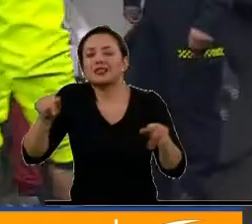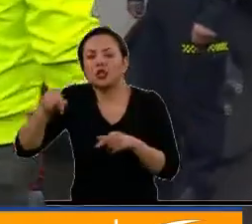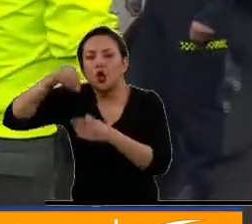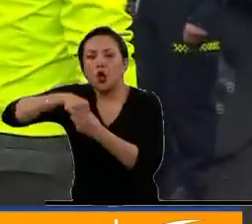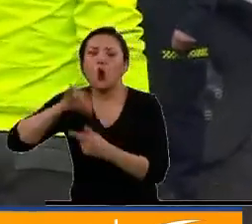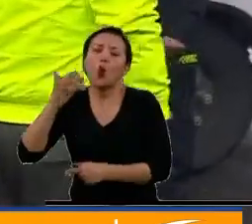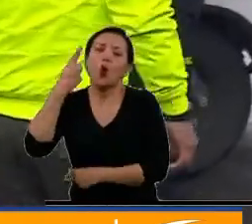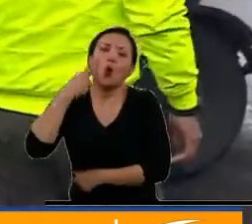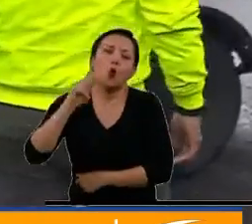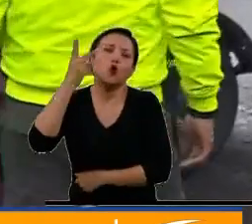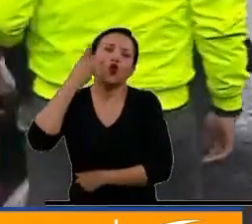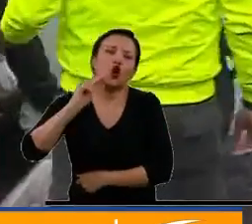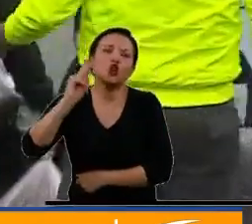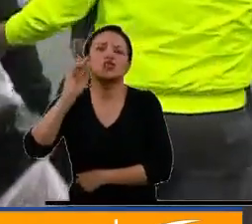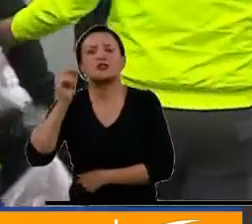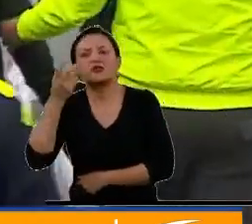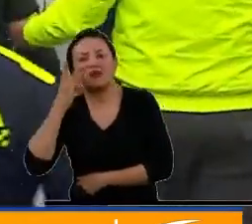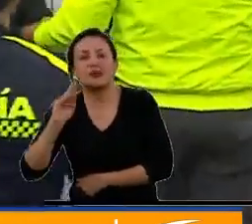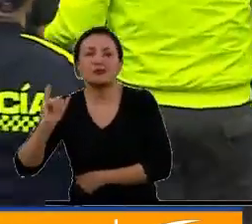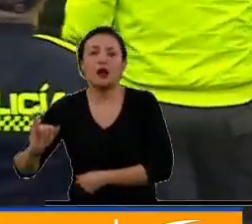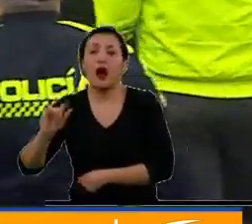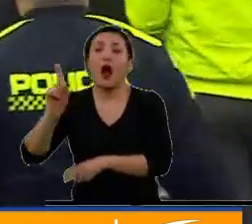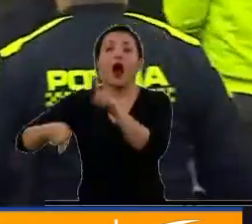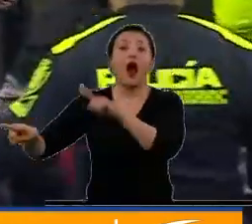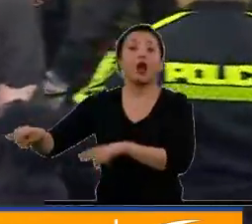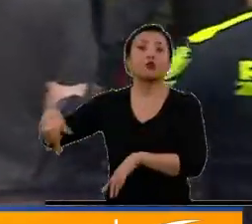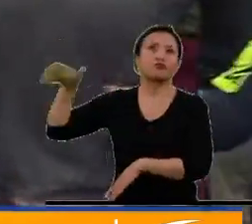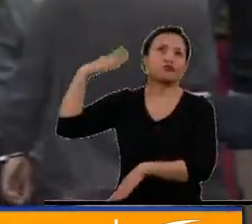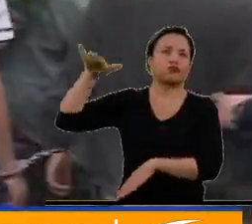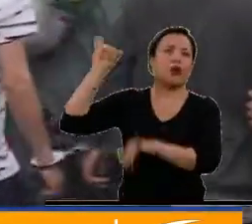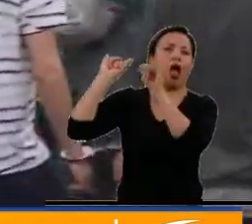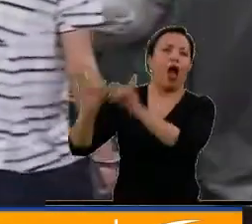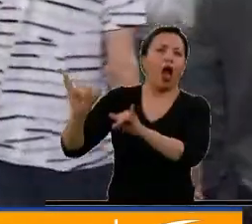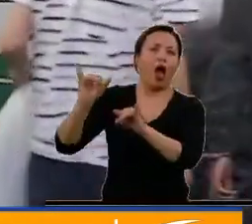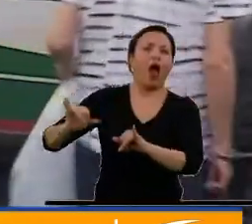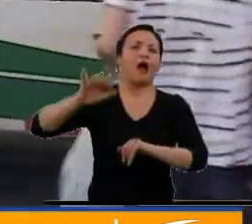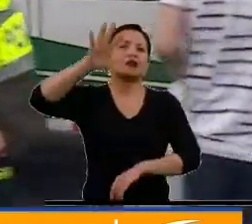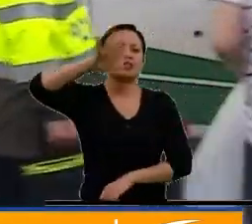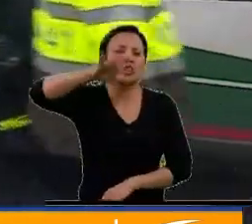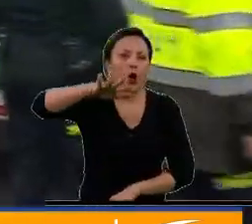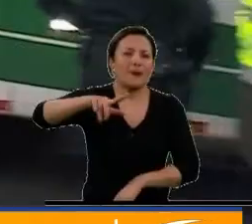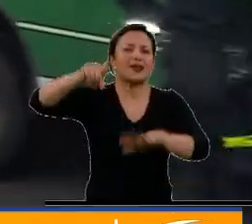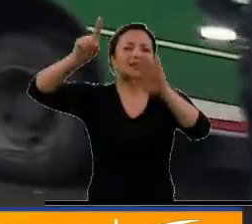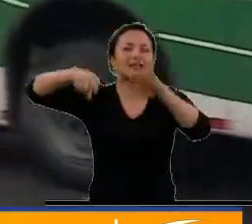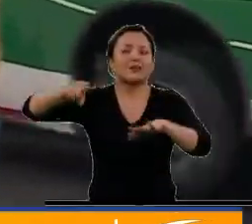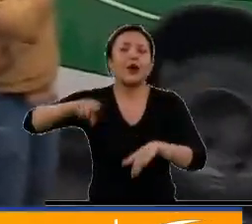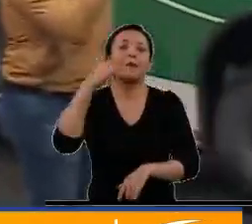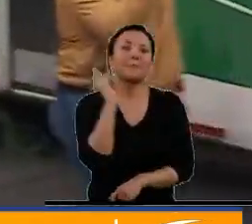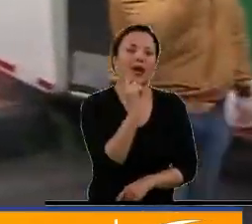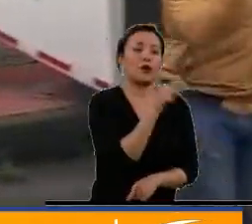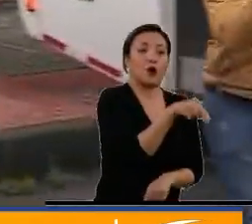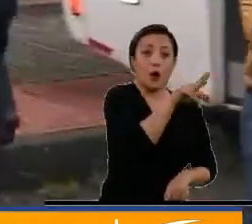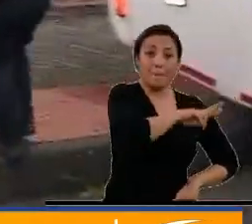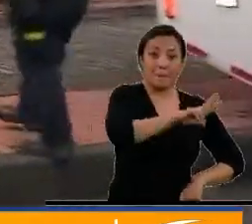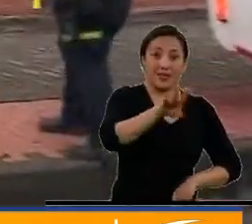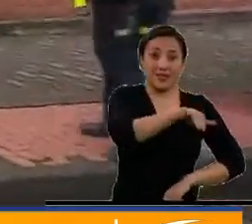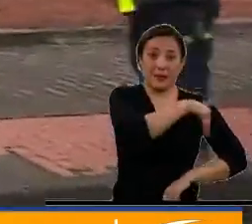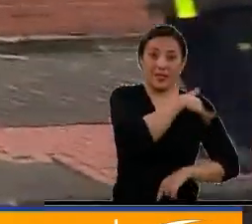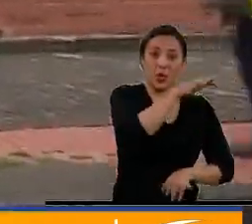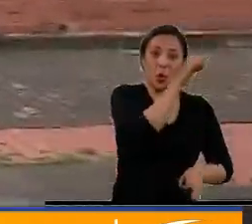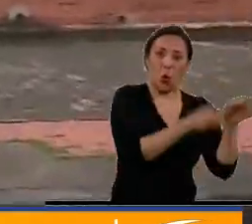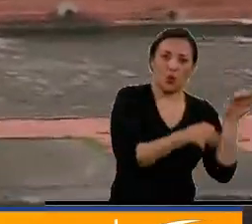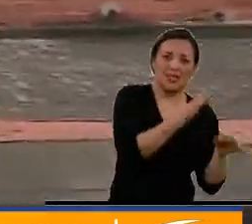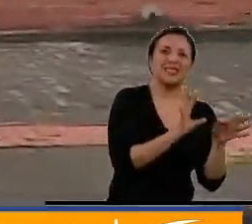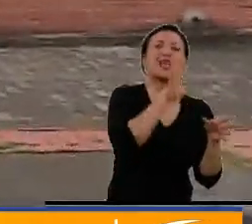¿Cuántos llevaban ahí? Sí, hay algunos que tienen más de 5 o 6 meses, pero en esa gestión del señor viceministro de Justicia y del Interior se logró